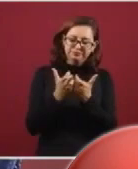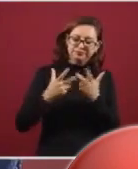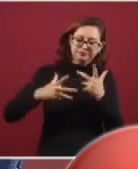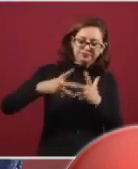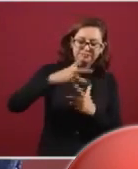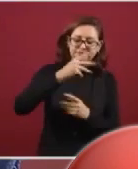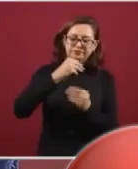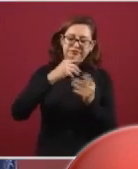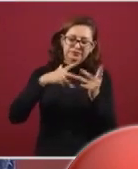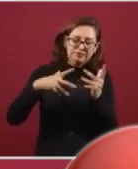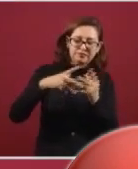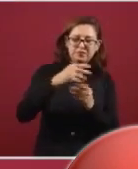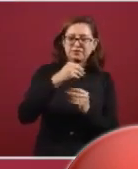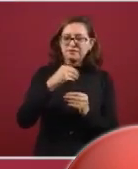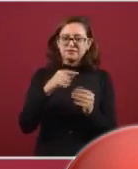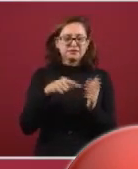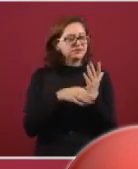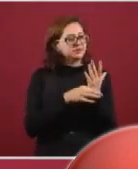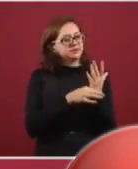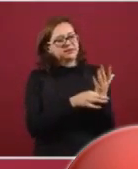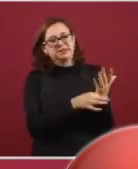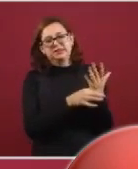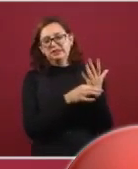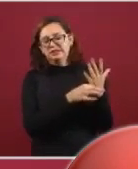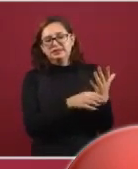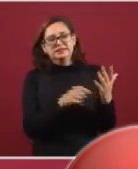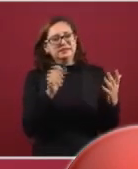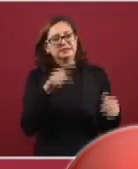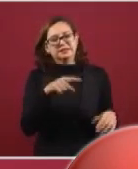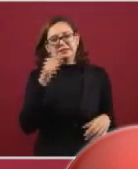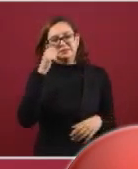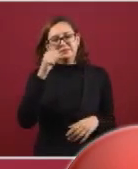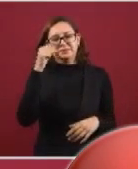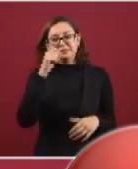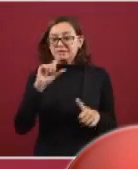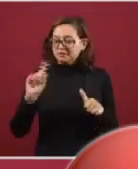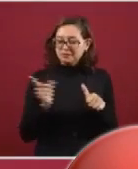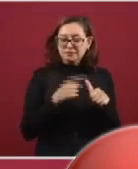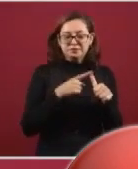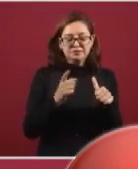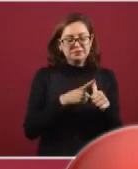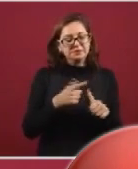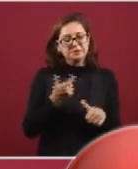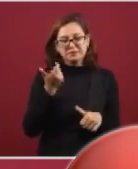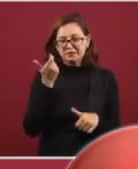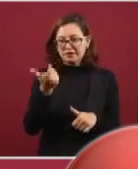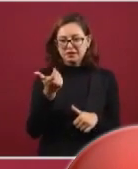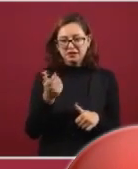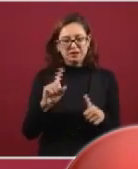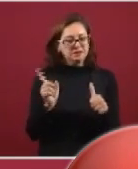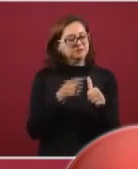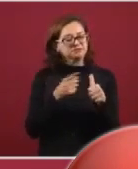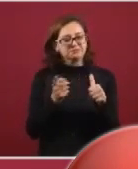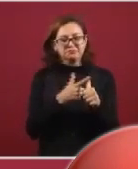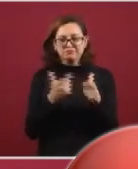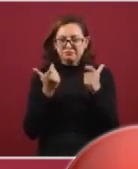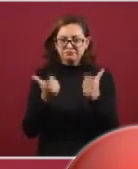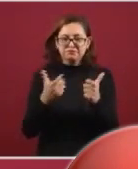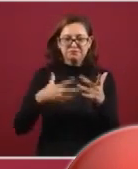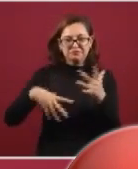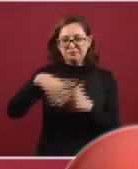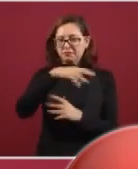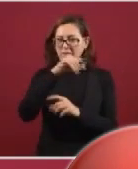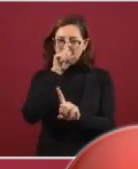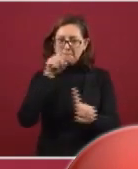sacan esa expresión de Clinton, la economía, como lo